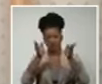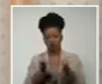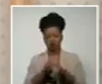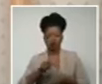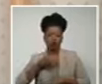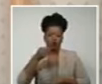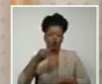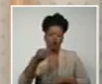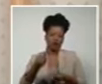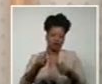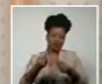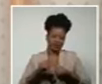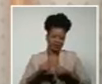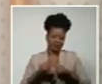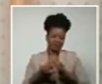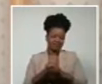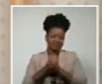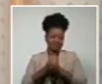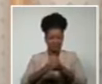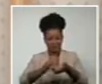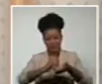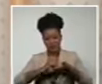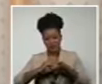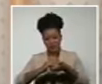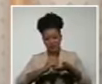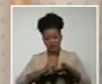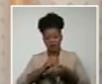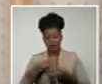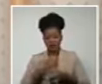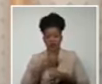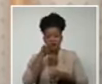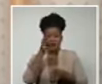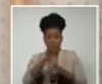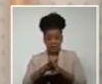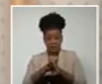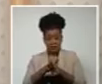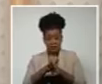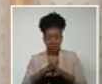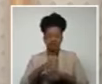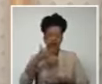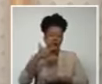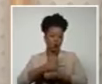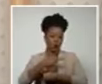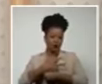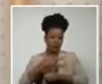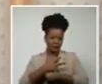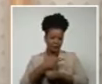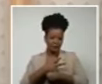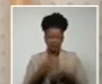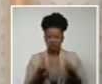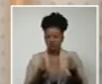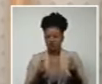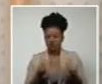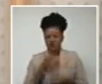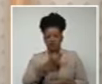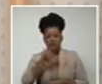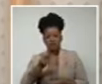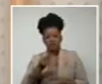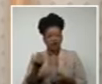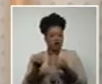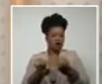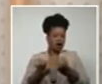de solidaridad. Desde que comenzamos con este espacio de Guatemala, son muchas las personas que se han comunicado con